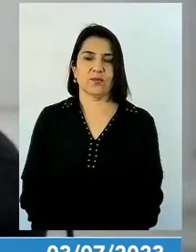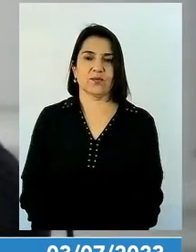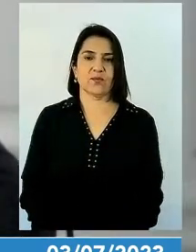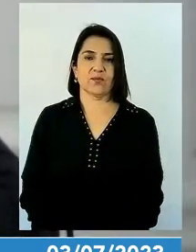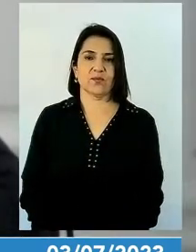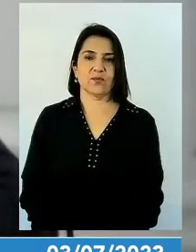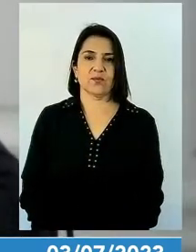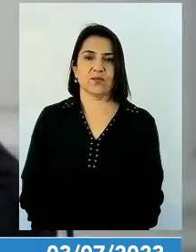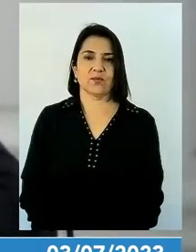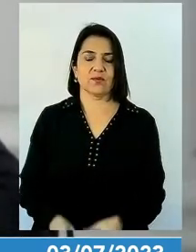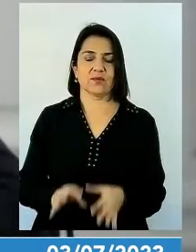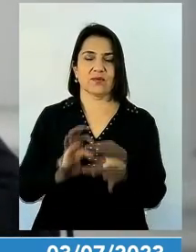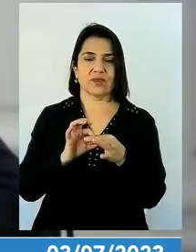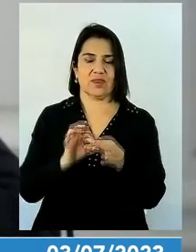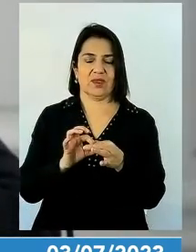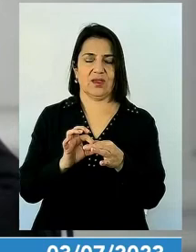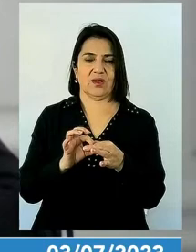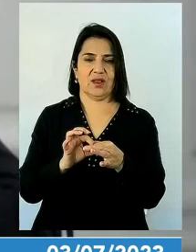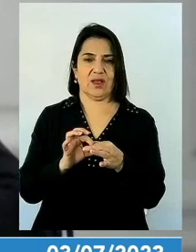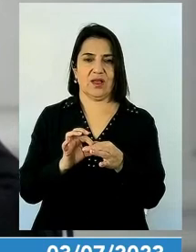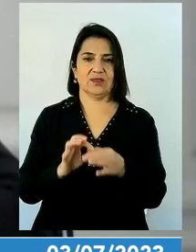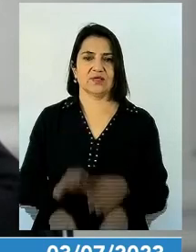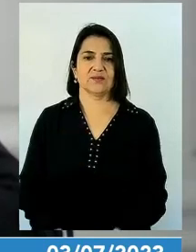Gracias, consejero Recondo.